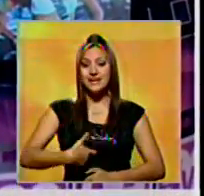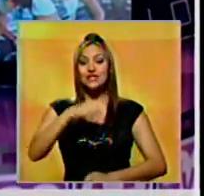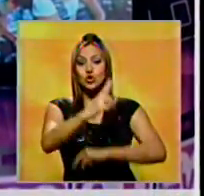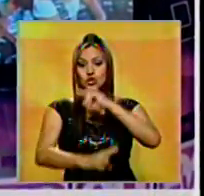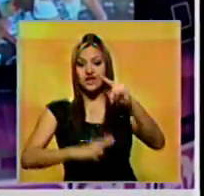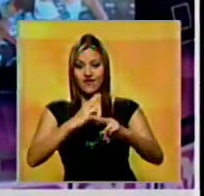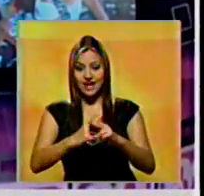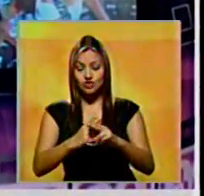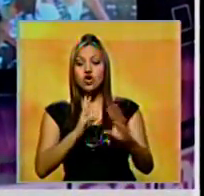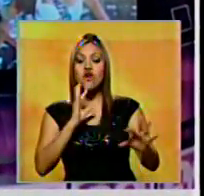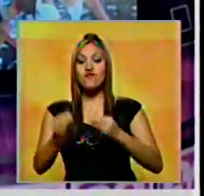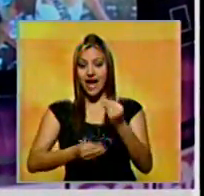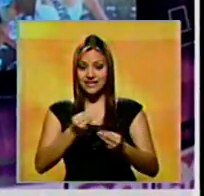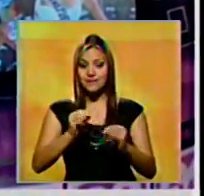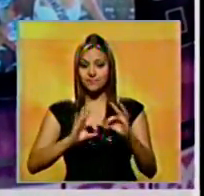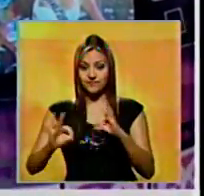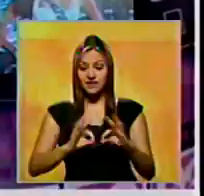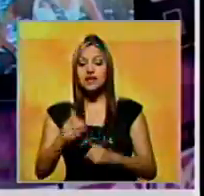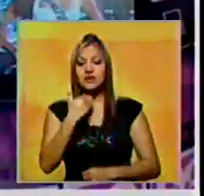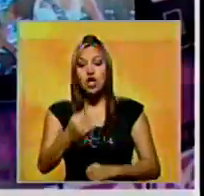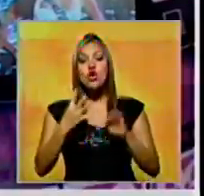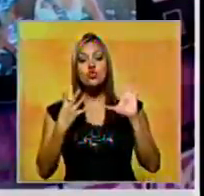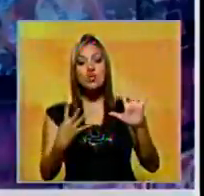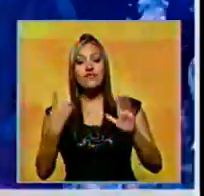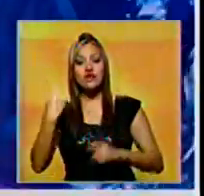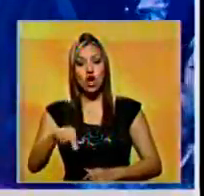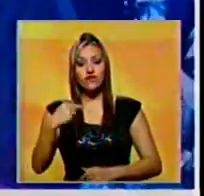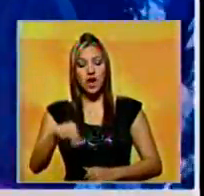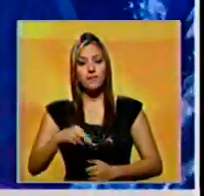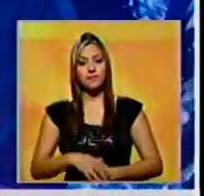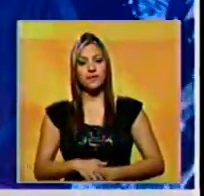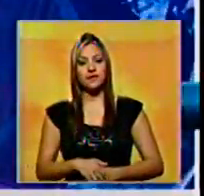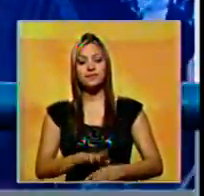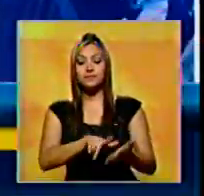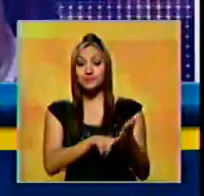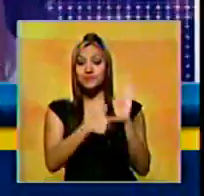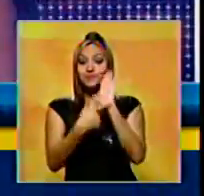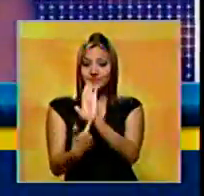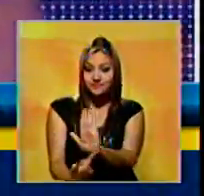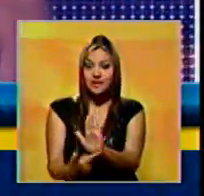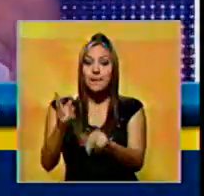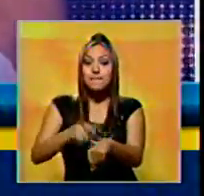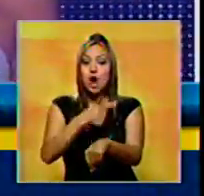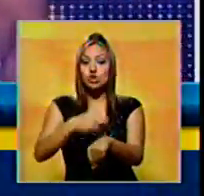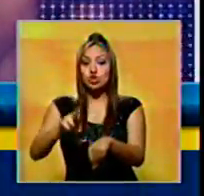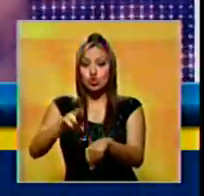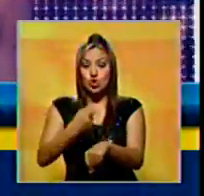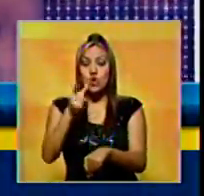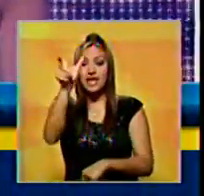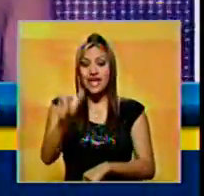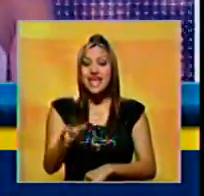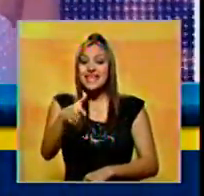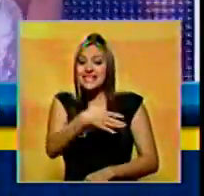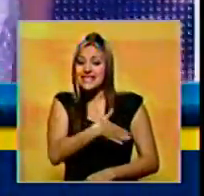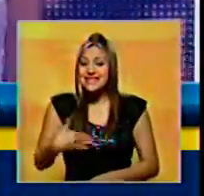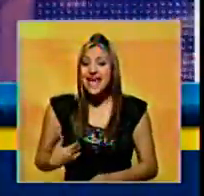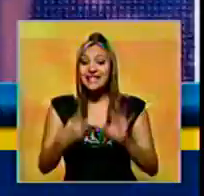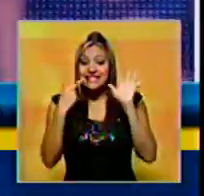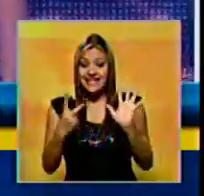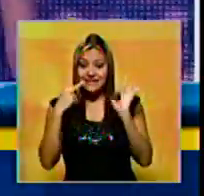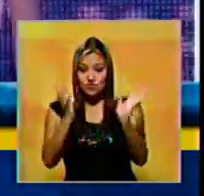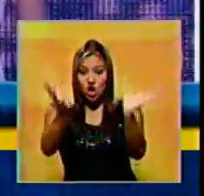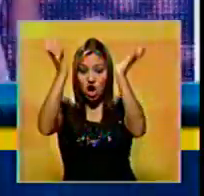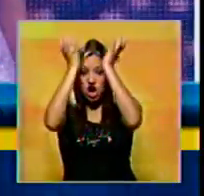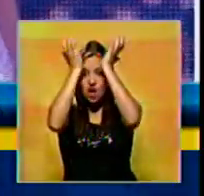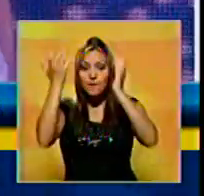Universo, que se va a celebrar el próximo 9 de noviembre. En el Krakow City Hall de Moscú, Isler buscará lograr la séptima corona